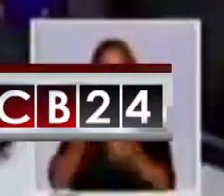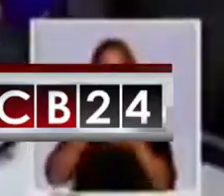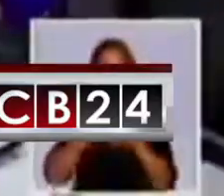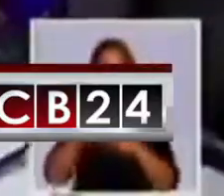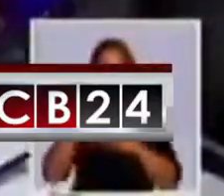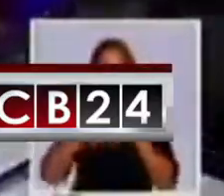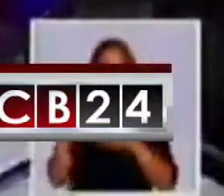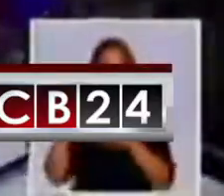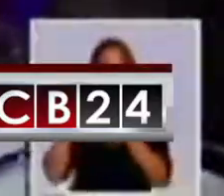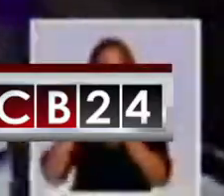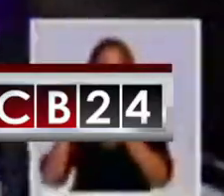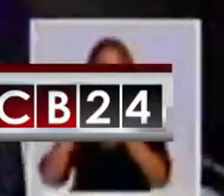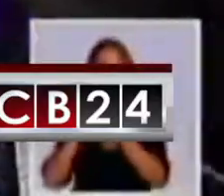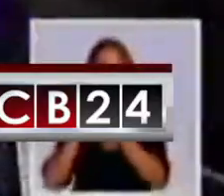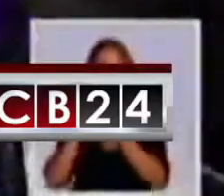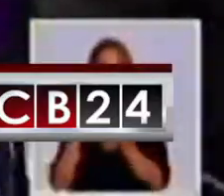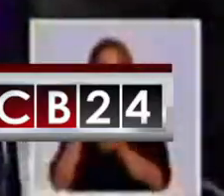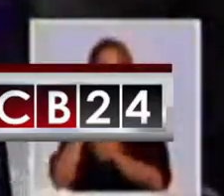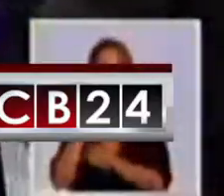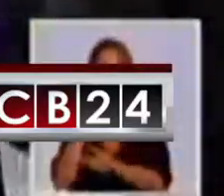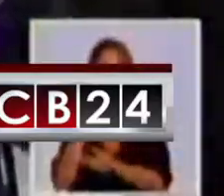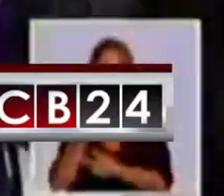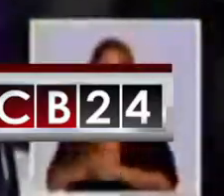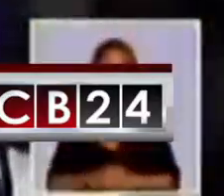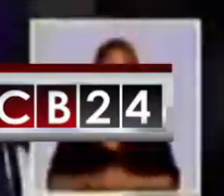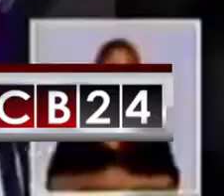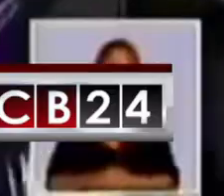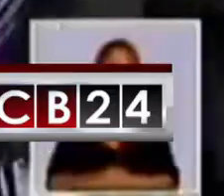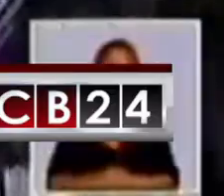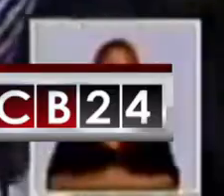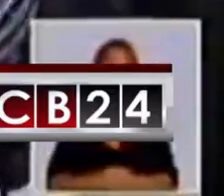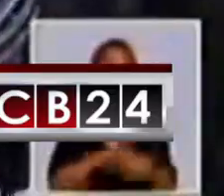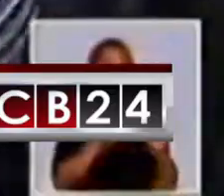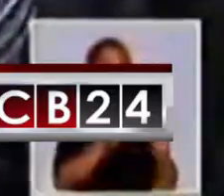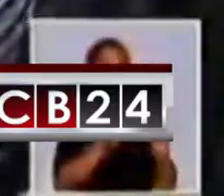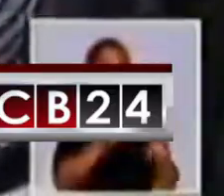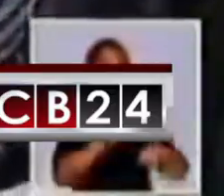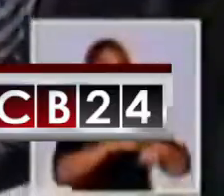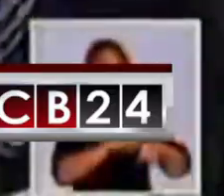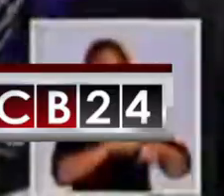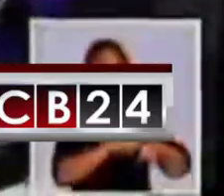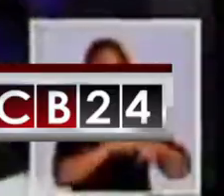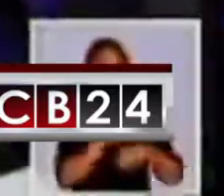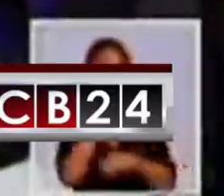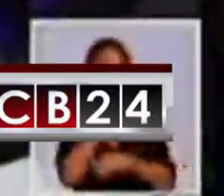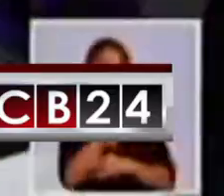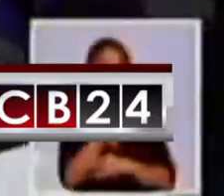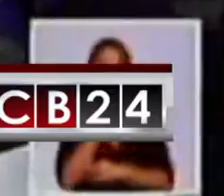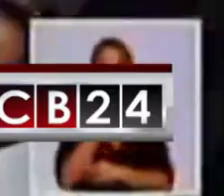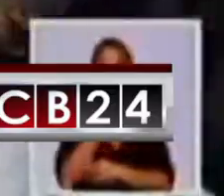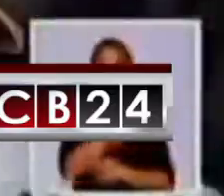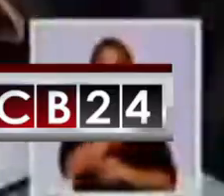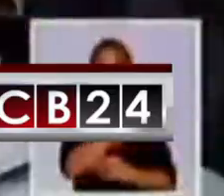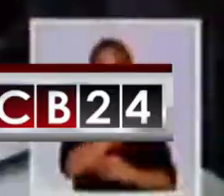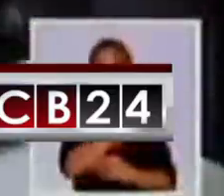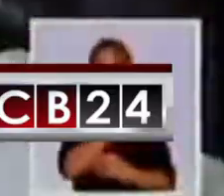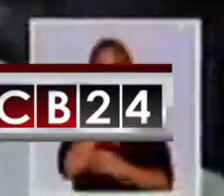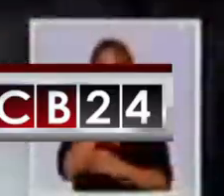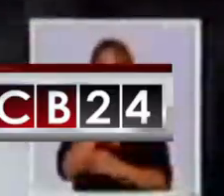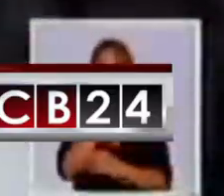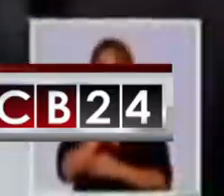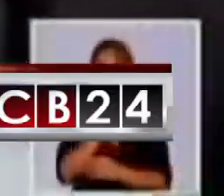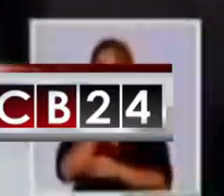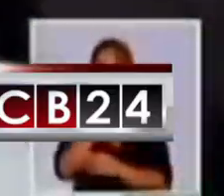tendrán estas celdas políticas en las papeletas que serán utilizadas en las elecciones presidenciales y legislativas del 2018